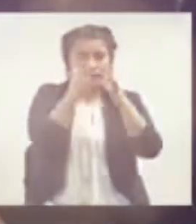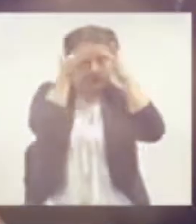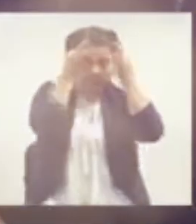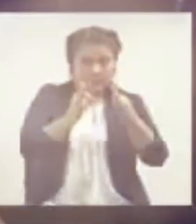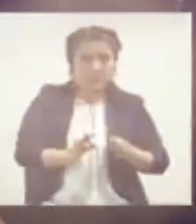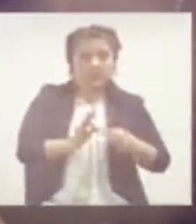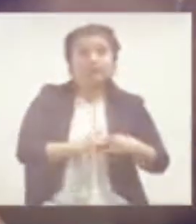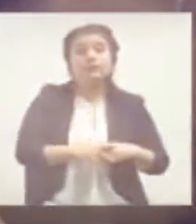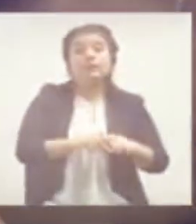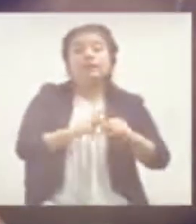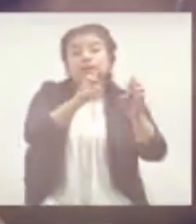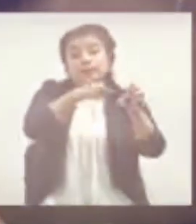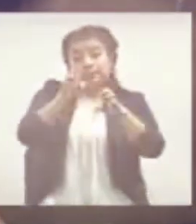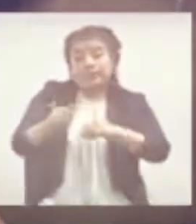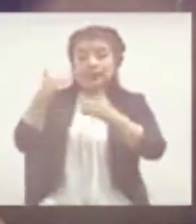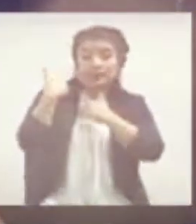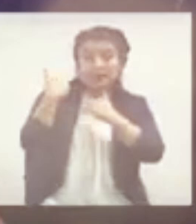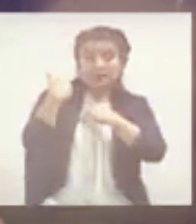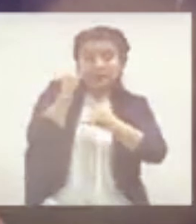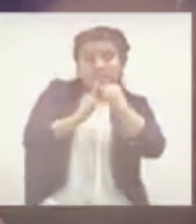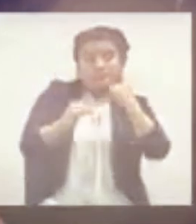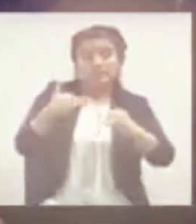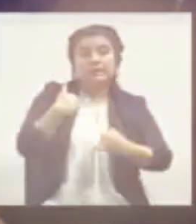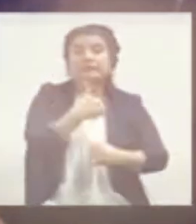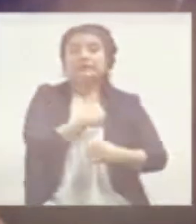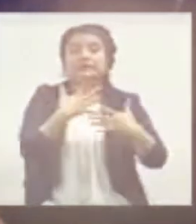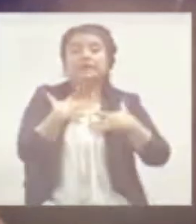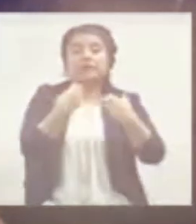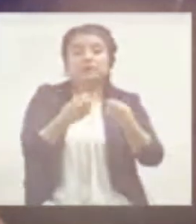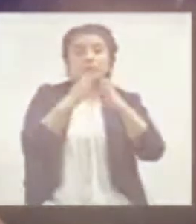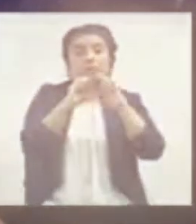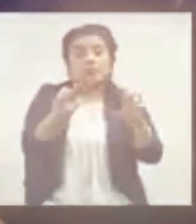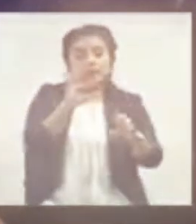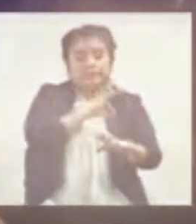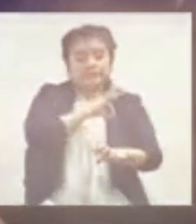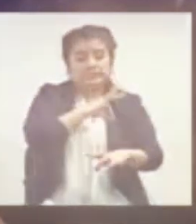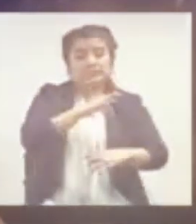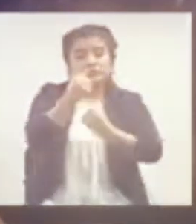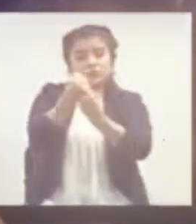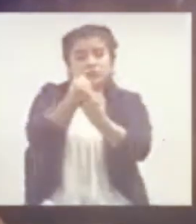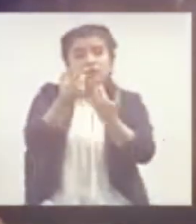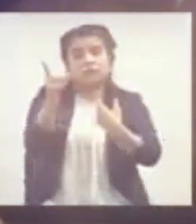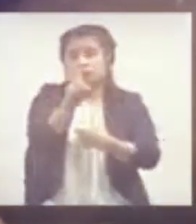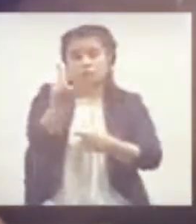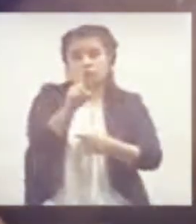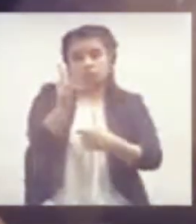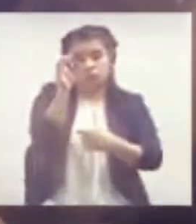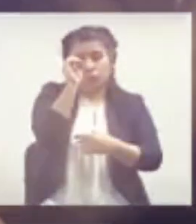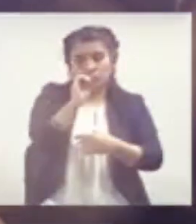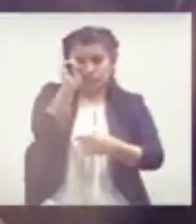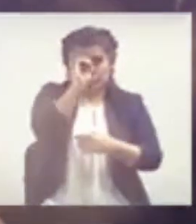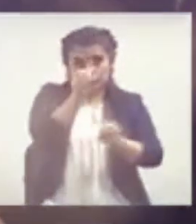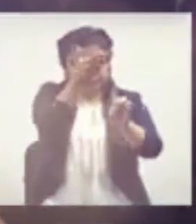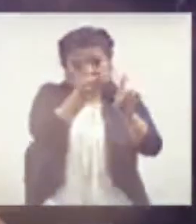decisiones de los órganos colegiados. Y por último, del Ministerio de Salud Pública y Asistencia Social se obtuvo la siguiente